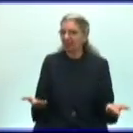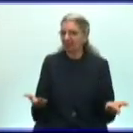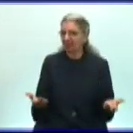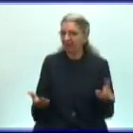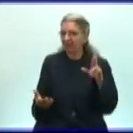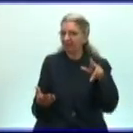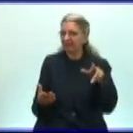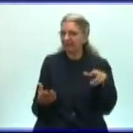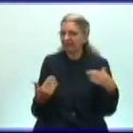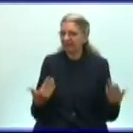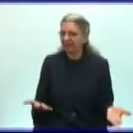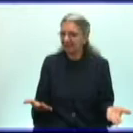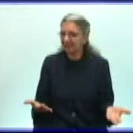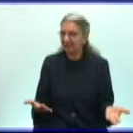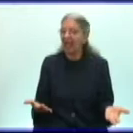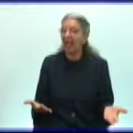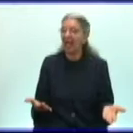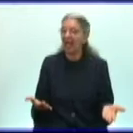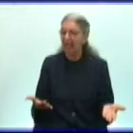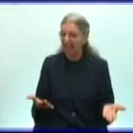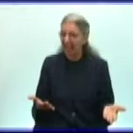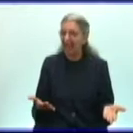eléctrica?